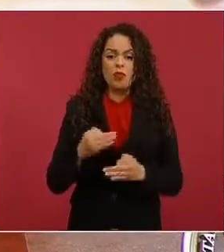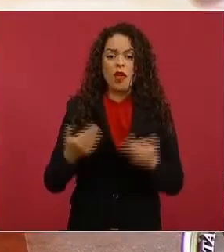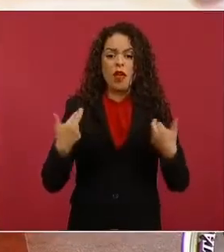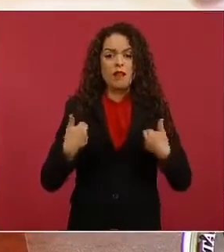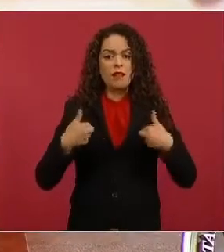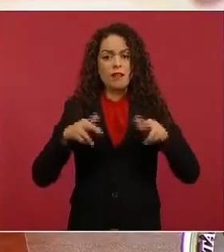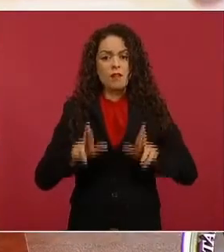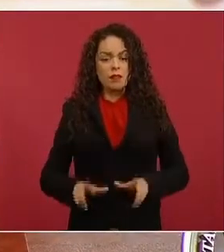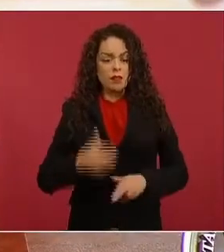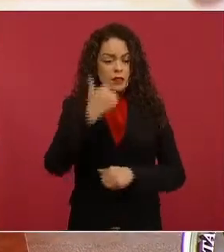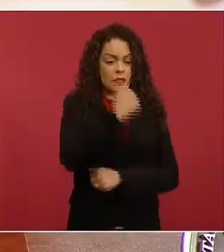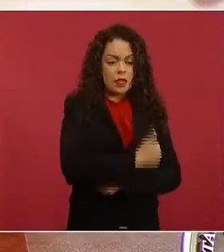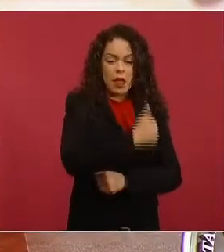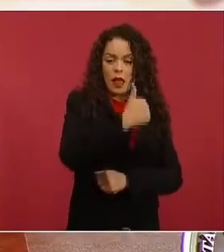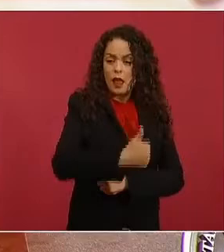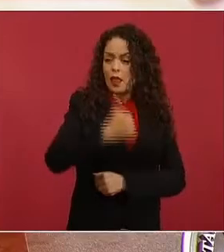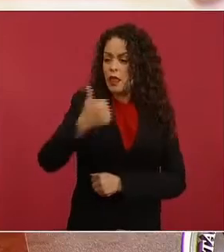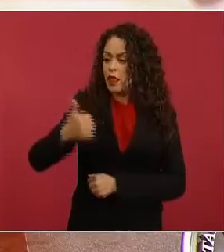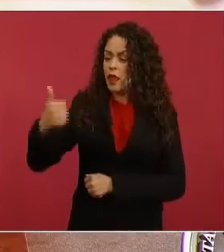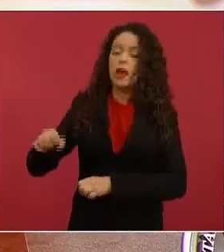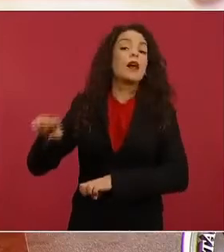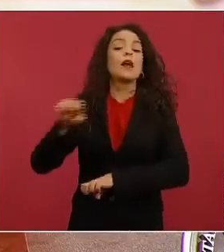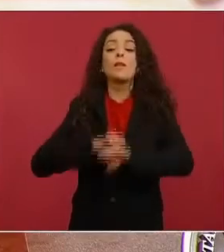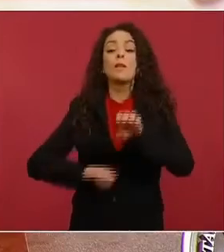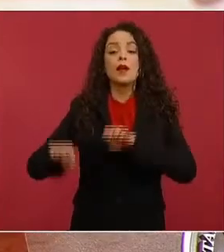representantes de las empresas